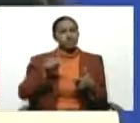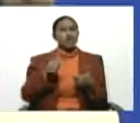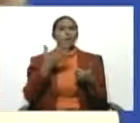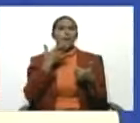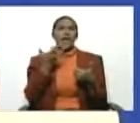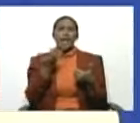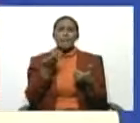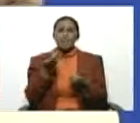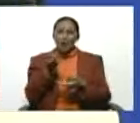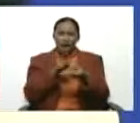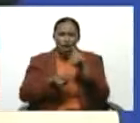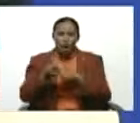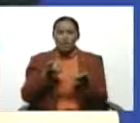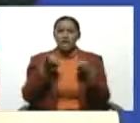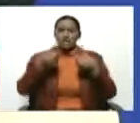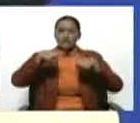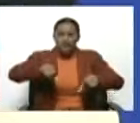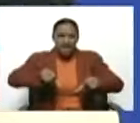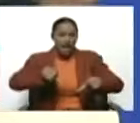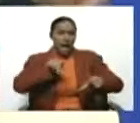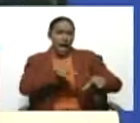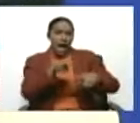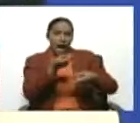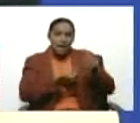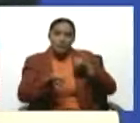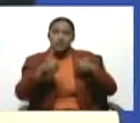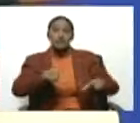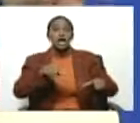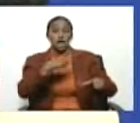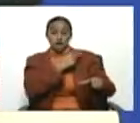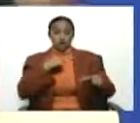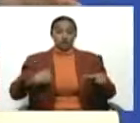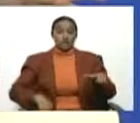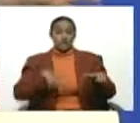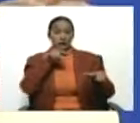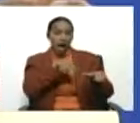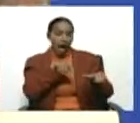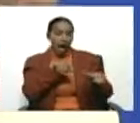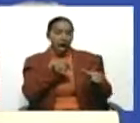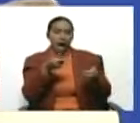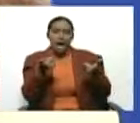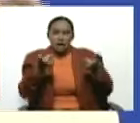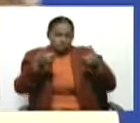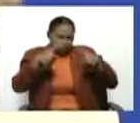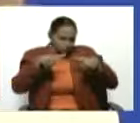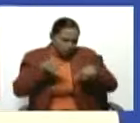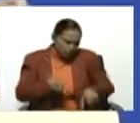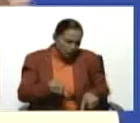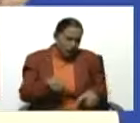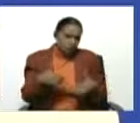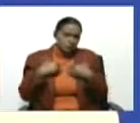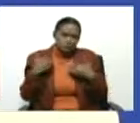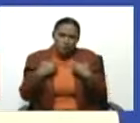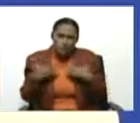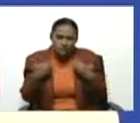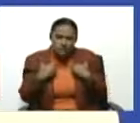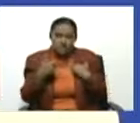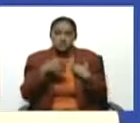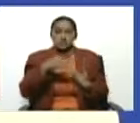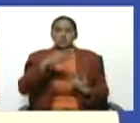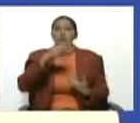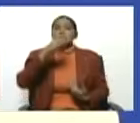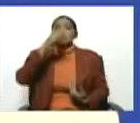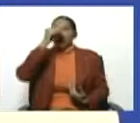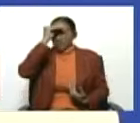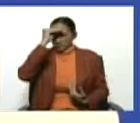ayuda la china aprendió esto de manera est es una lección muy importante aprendió de lo que se llama de